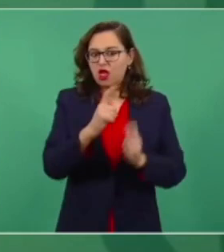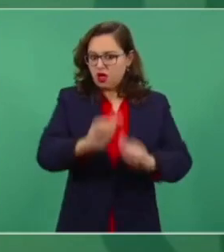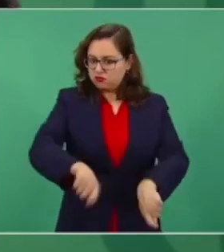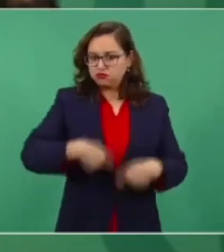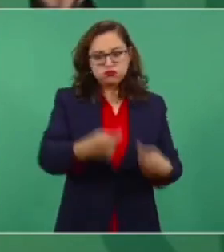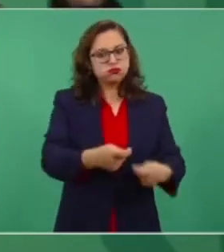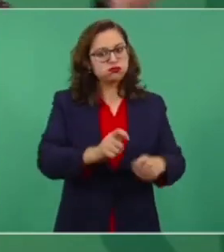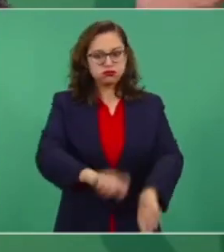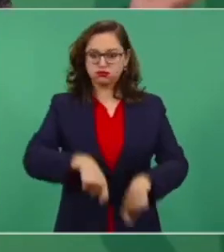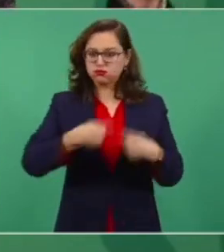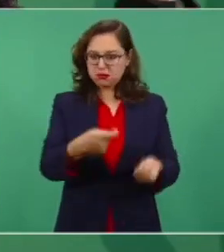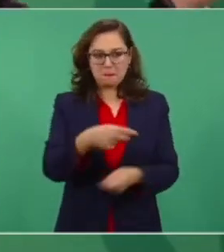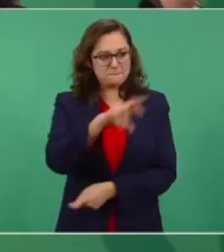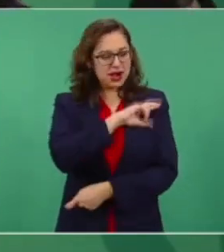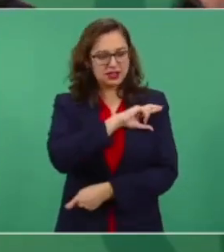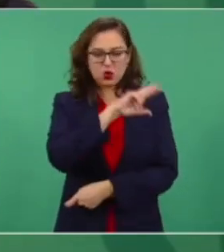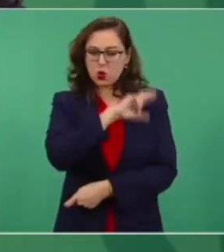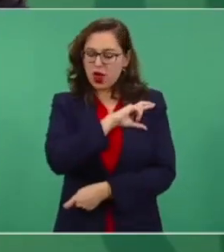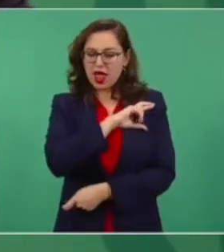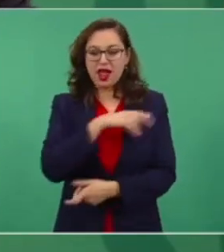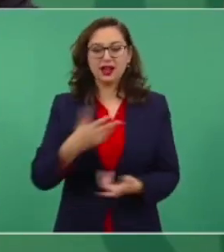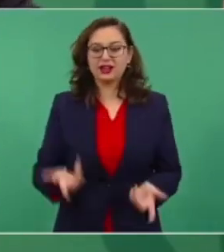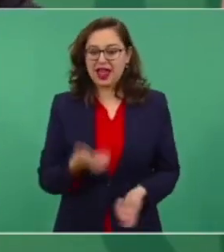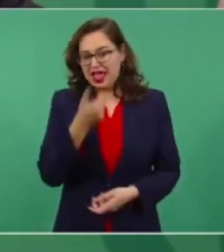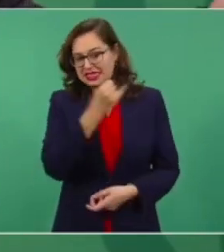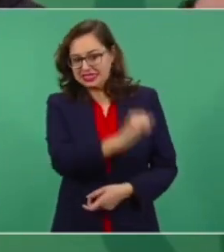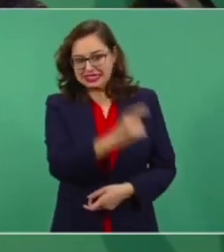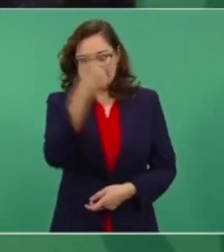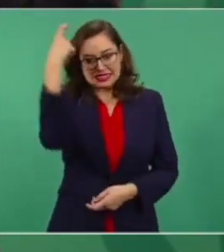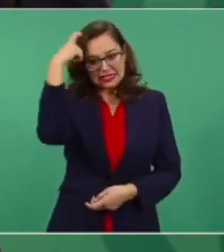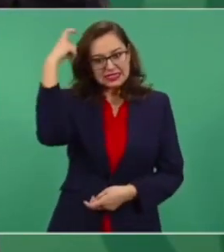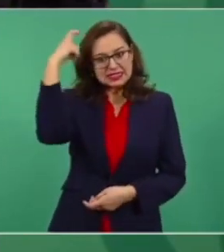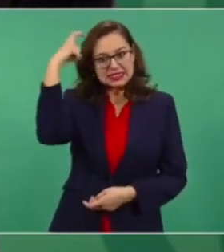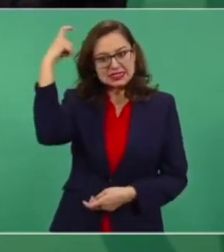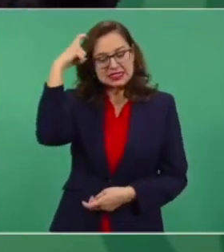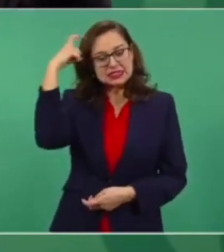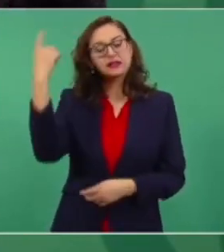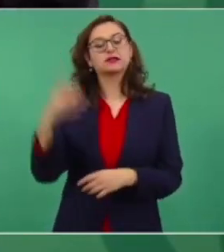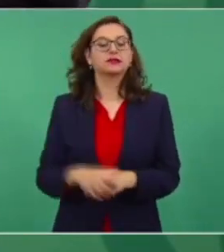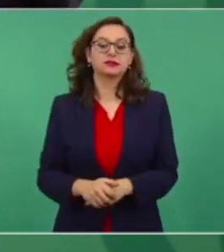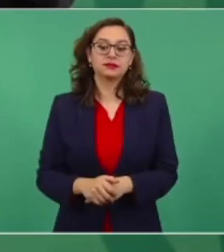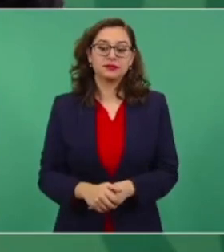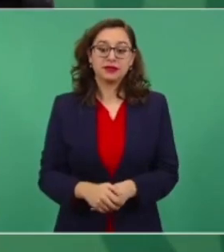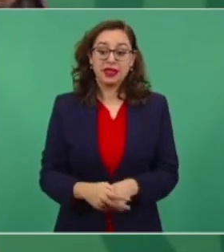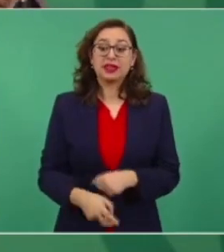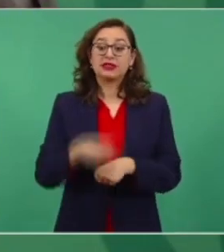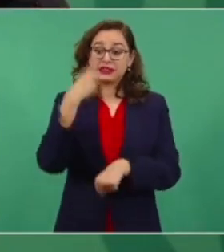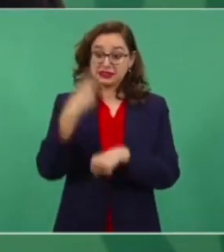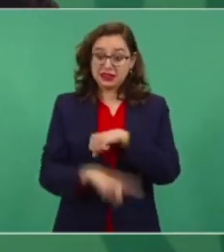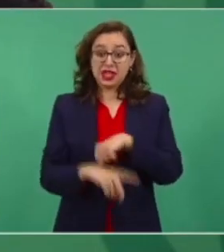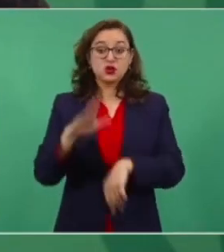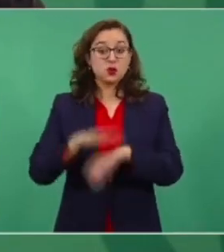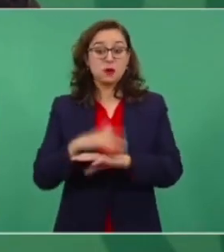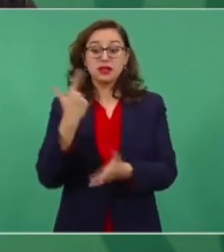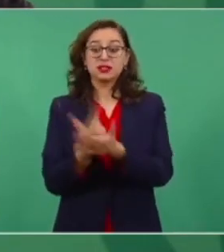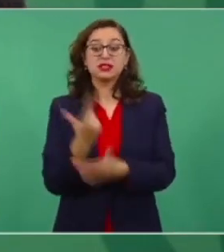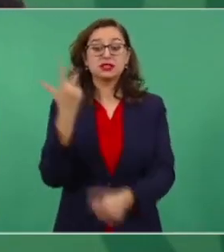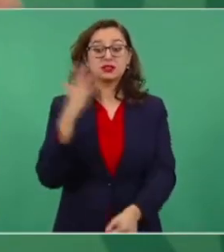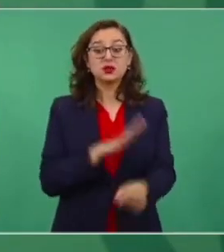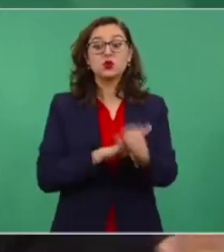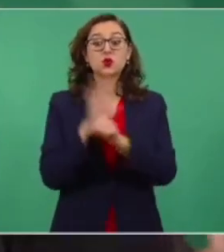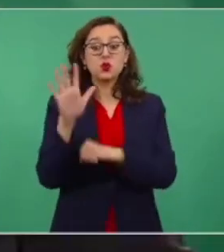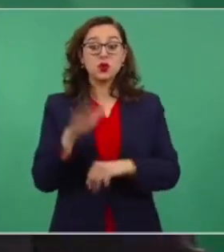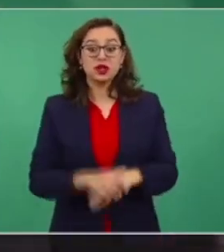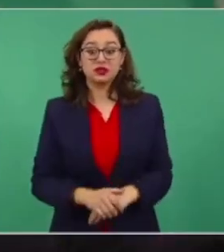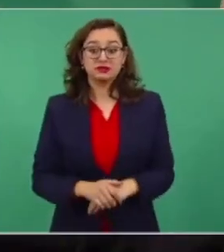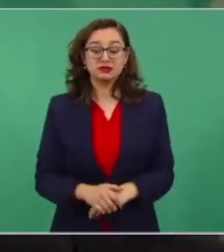Si lo que más afectó del modelo neoliberal fue el que les